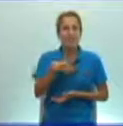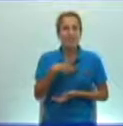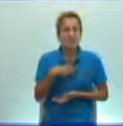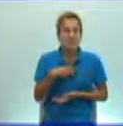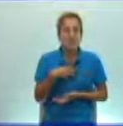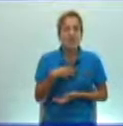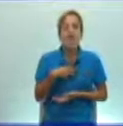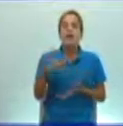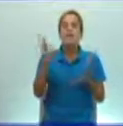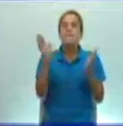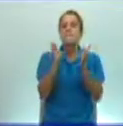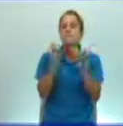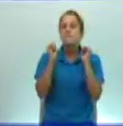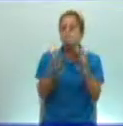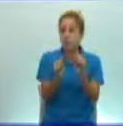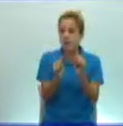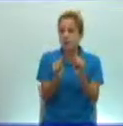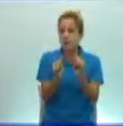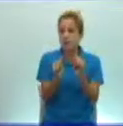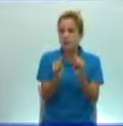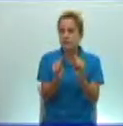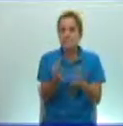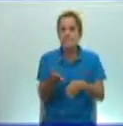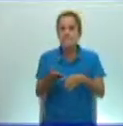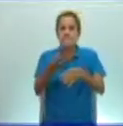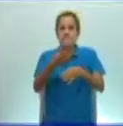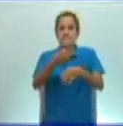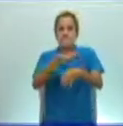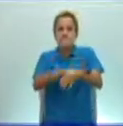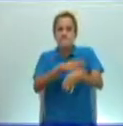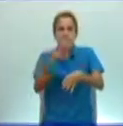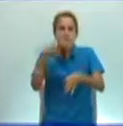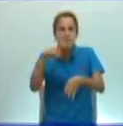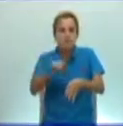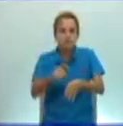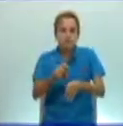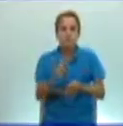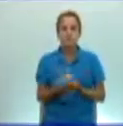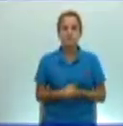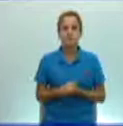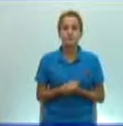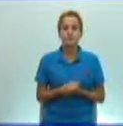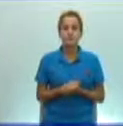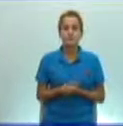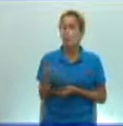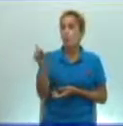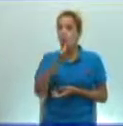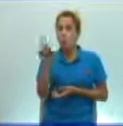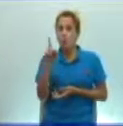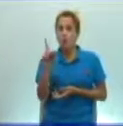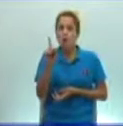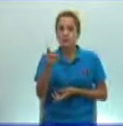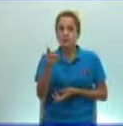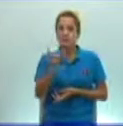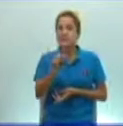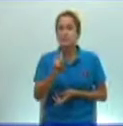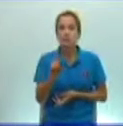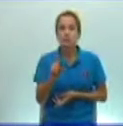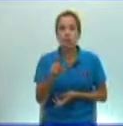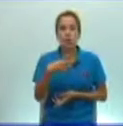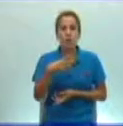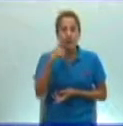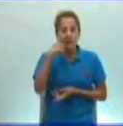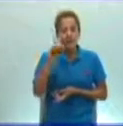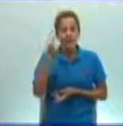la penúltima sílaba. Generalmente llevan tilde cuando no terminan en N, ni